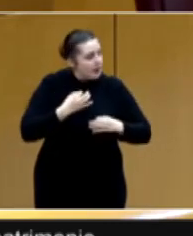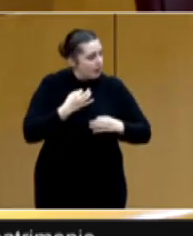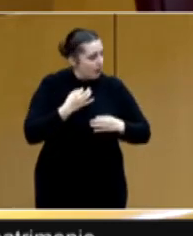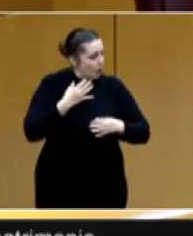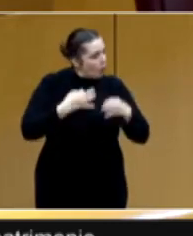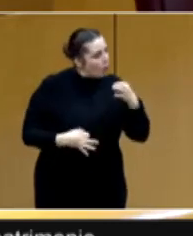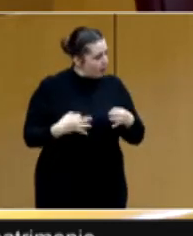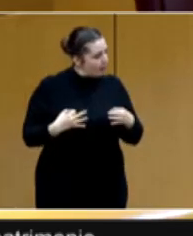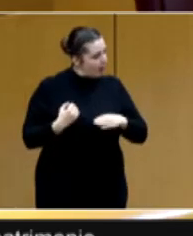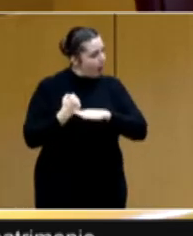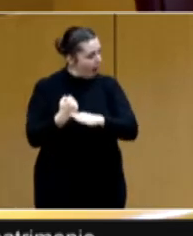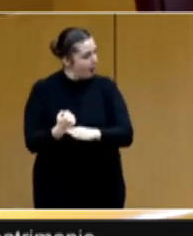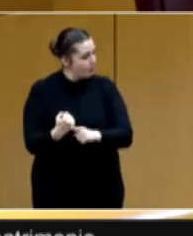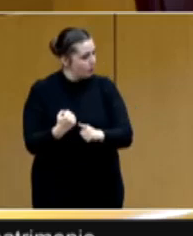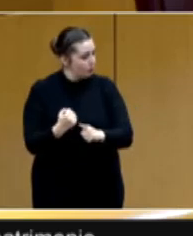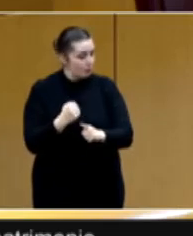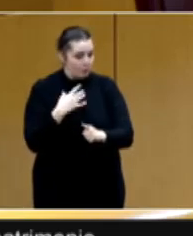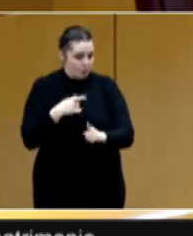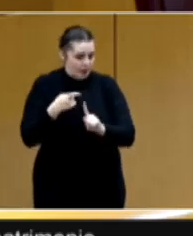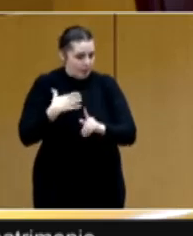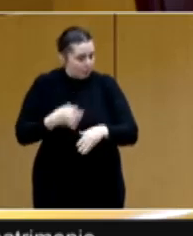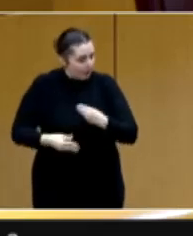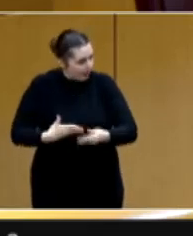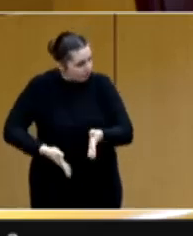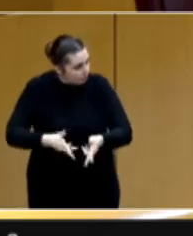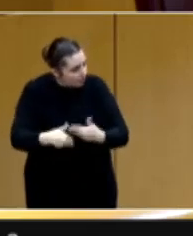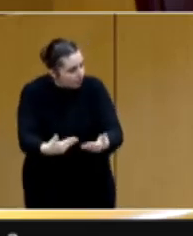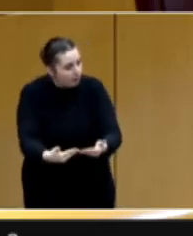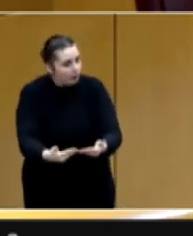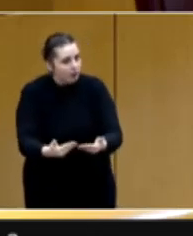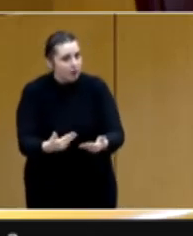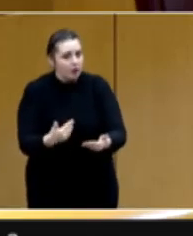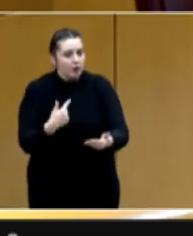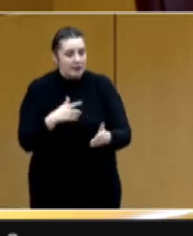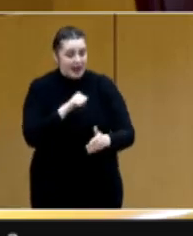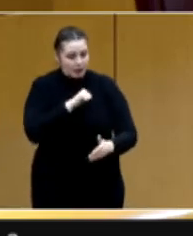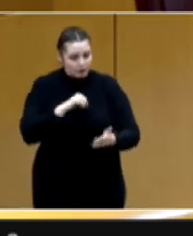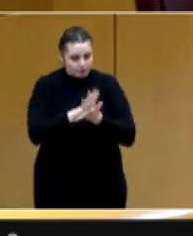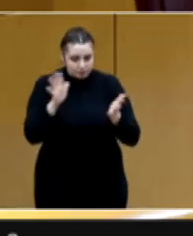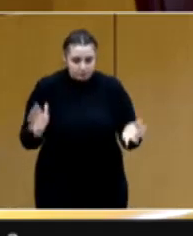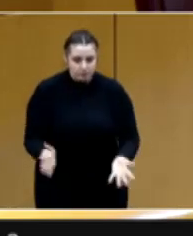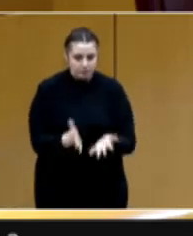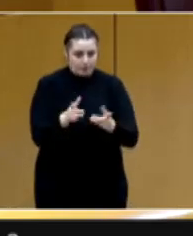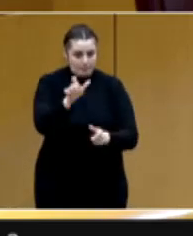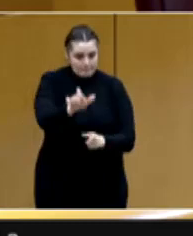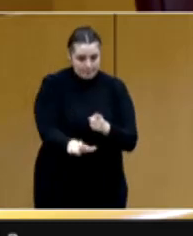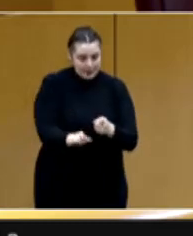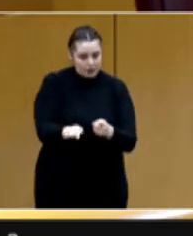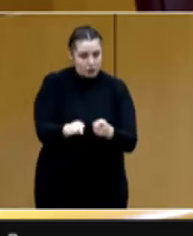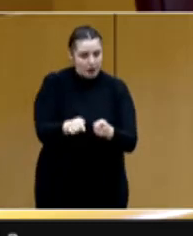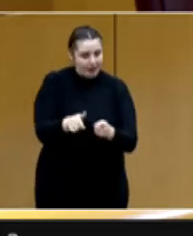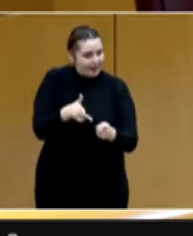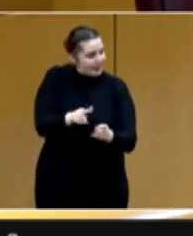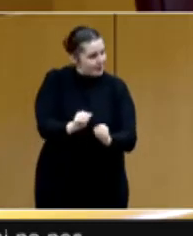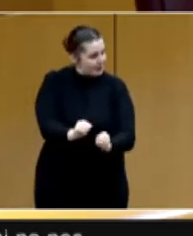de tener porque si no nos cargamos el sistema estamos fomentando esa autonomía de la voluntad de la persona que ejercita el derecho